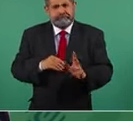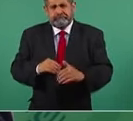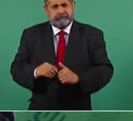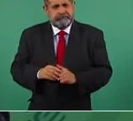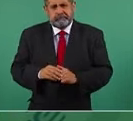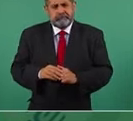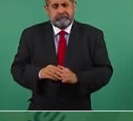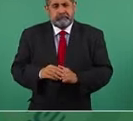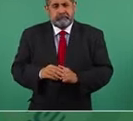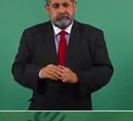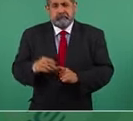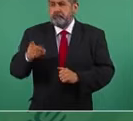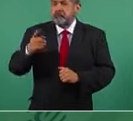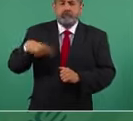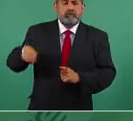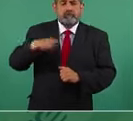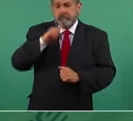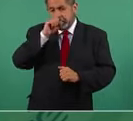y que además